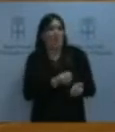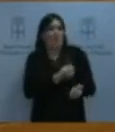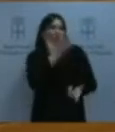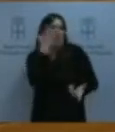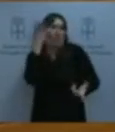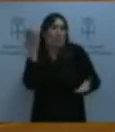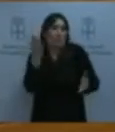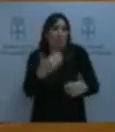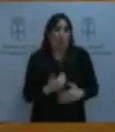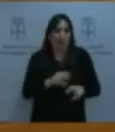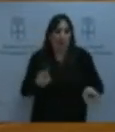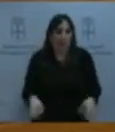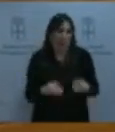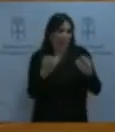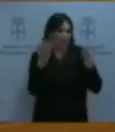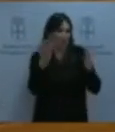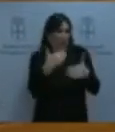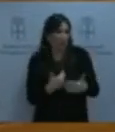que no merecía ni siquiera